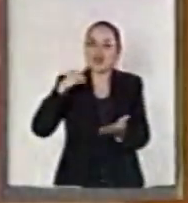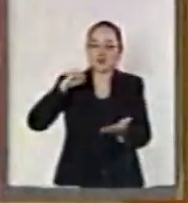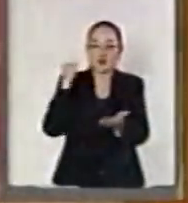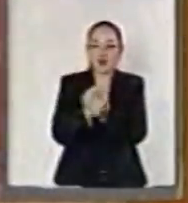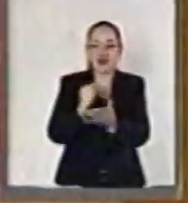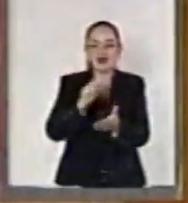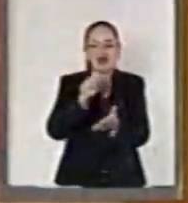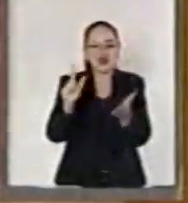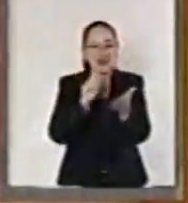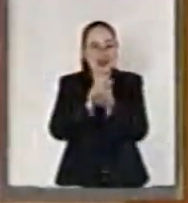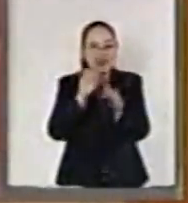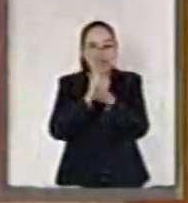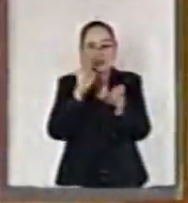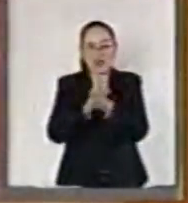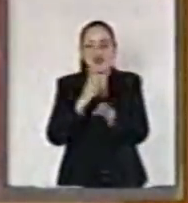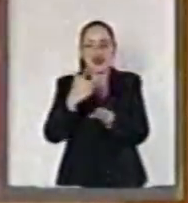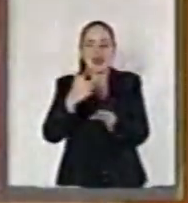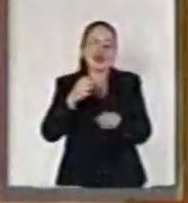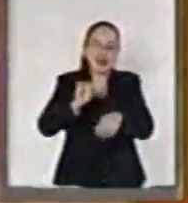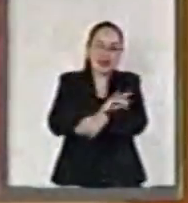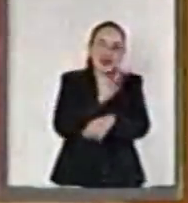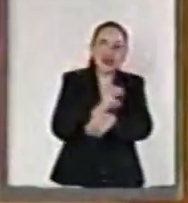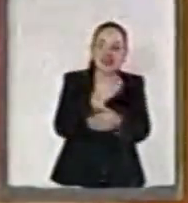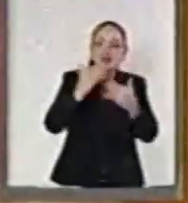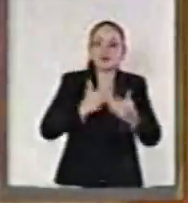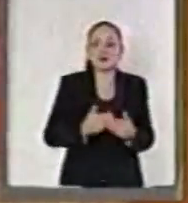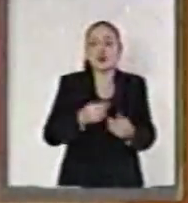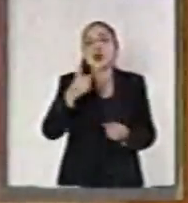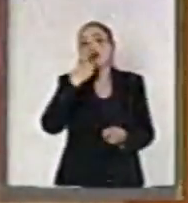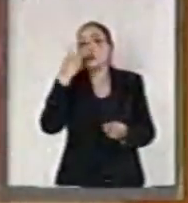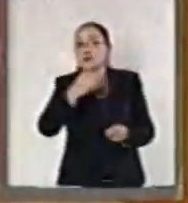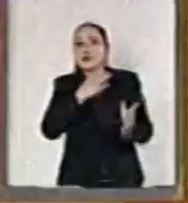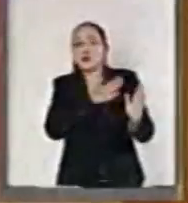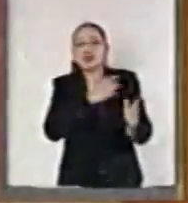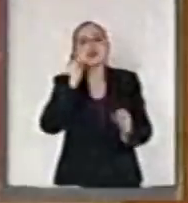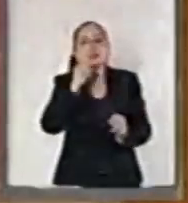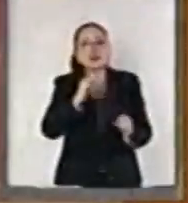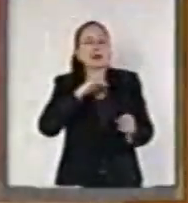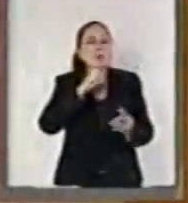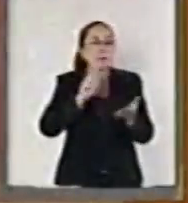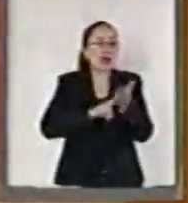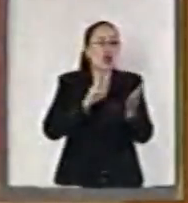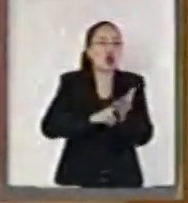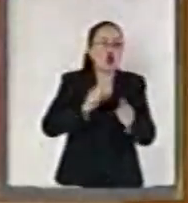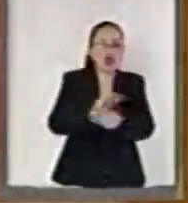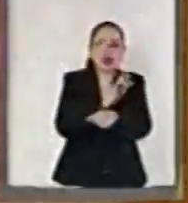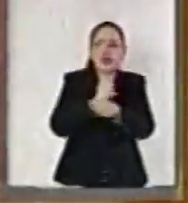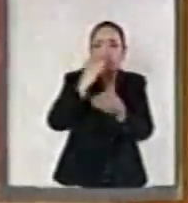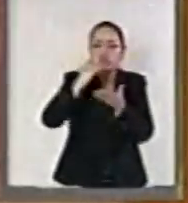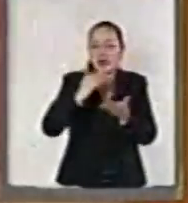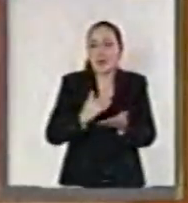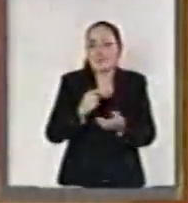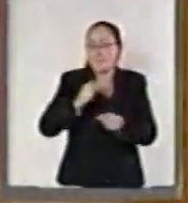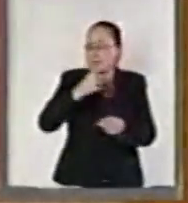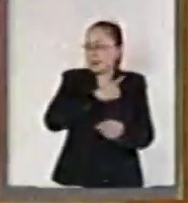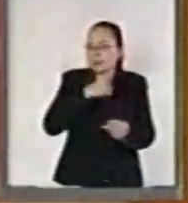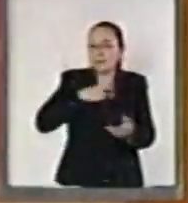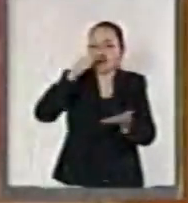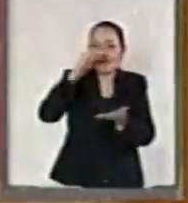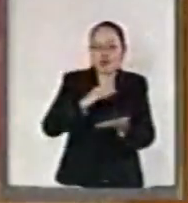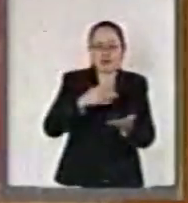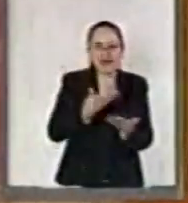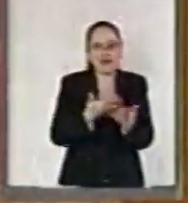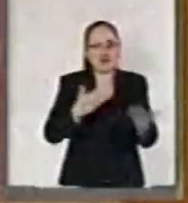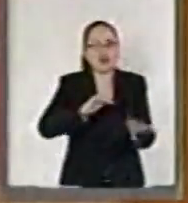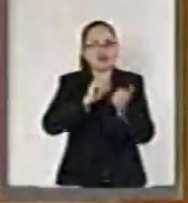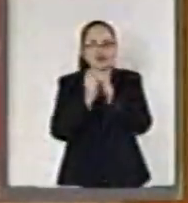se prometió que el precio de todos los energéticos bajarían. Pero ahora vemos que está ocurriendo lo contrario.